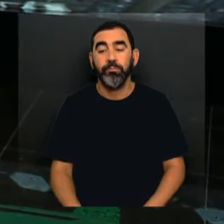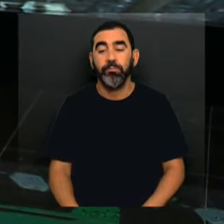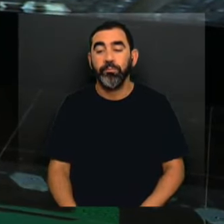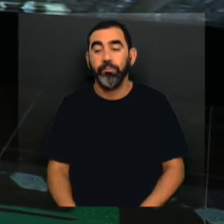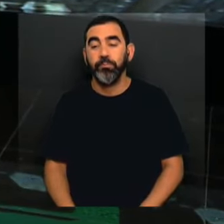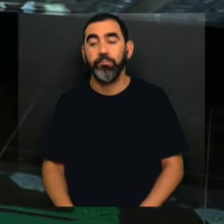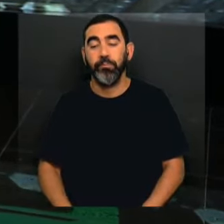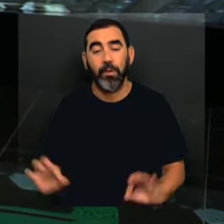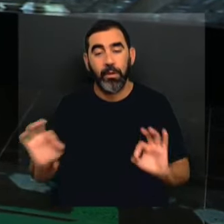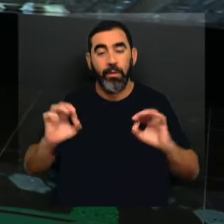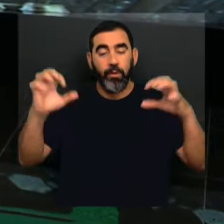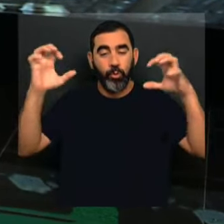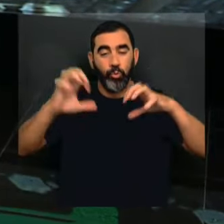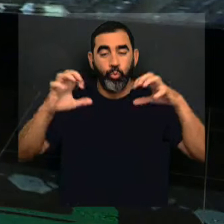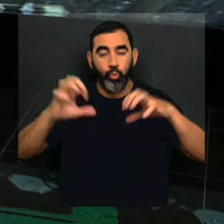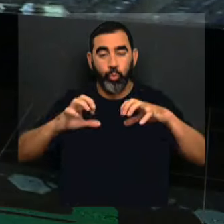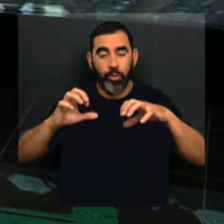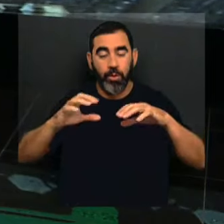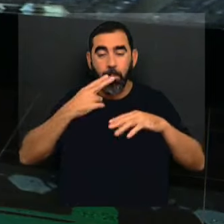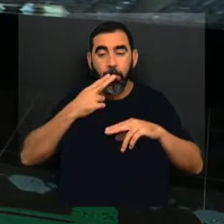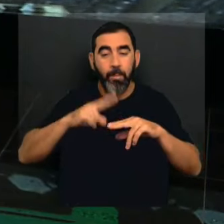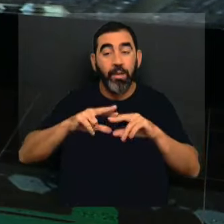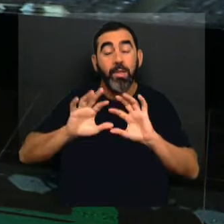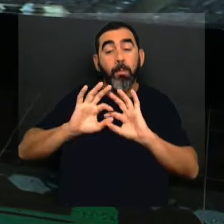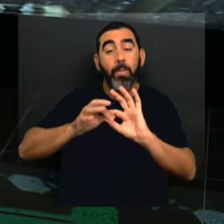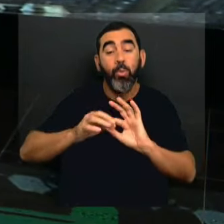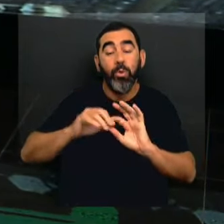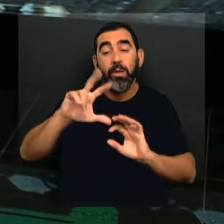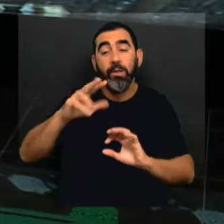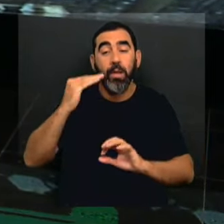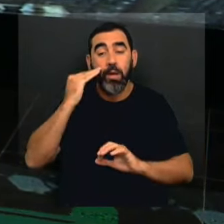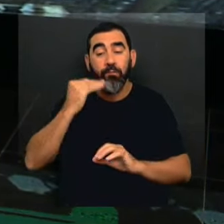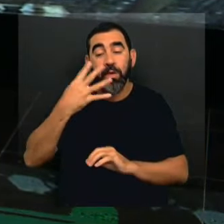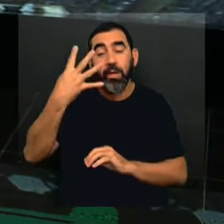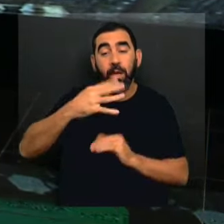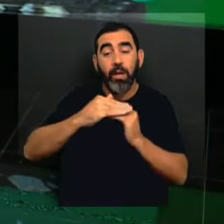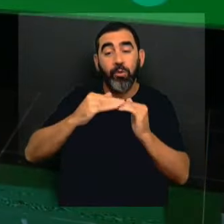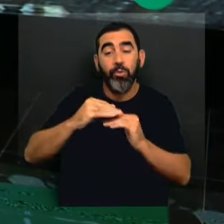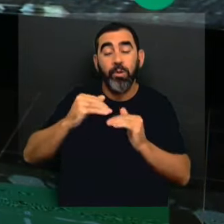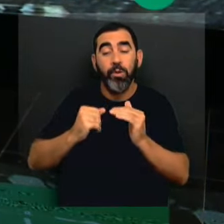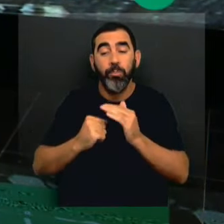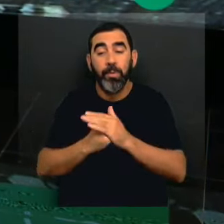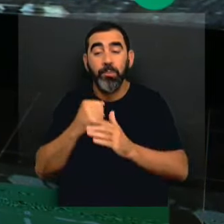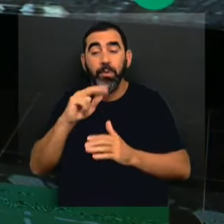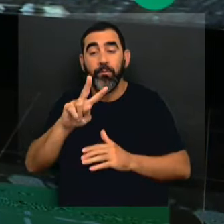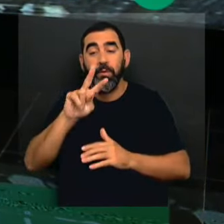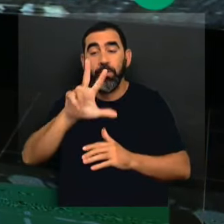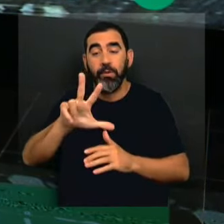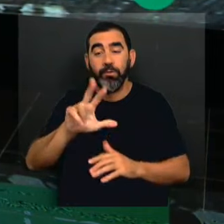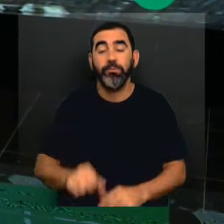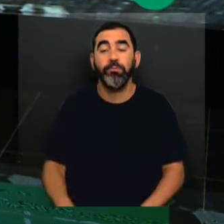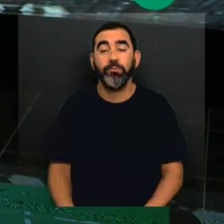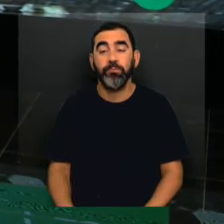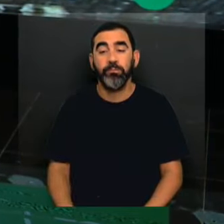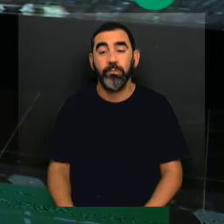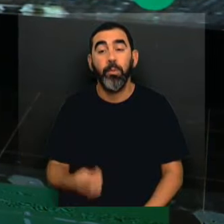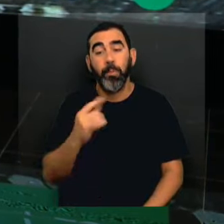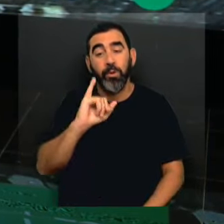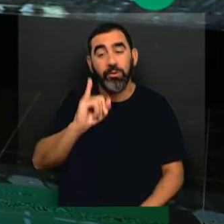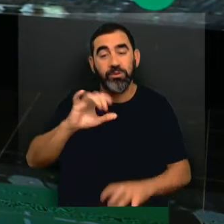se preveen precipitaciones para esa jornada y el miércoles 3 14:23 similar a la jornada del martes pero con